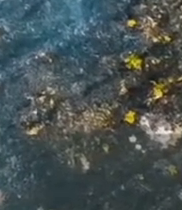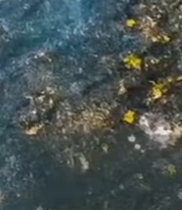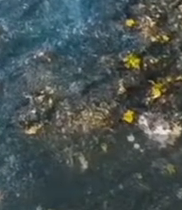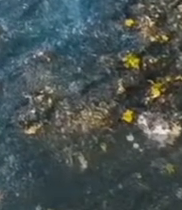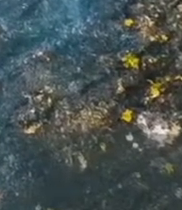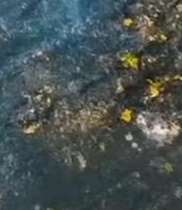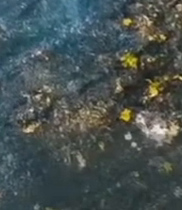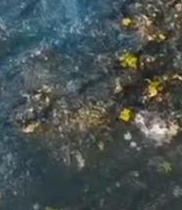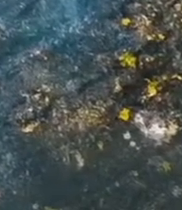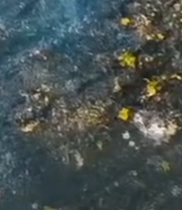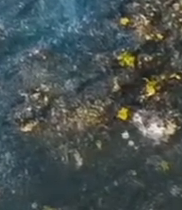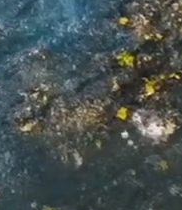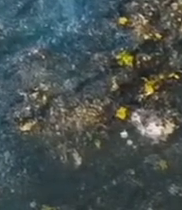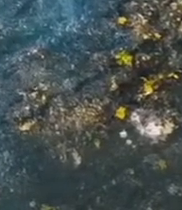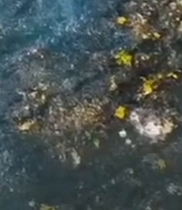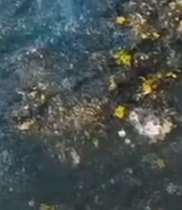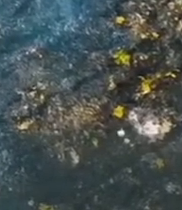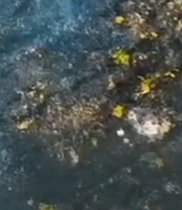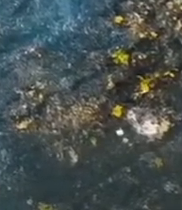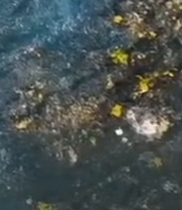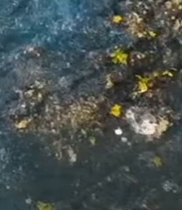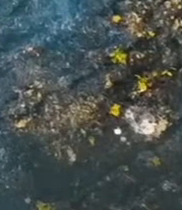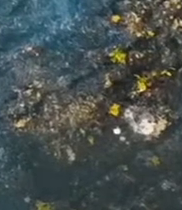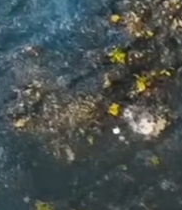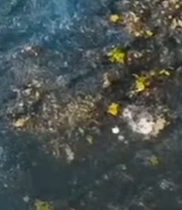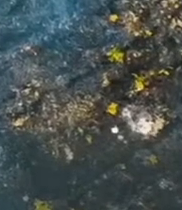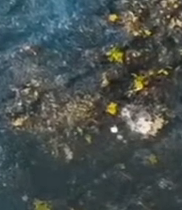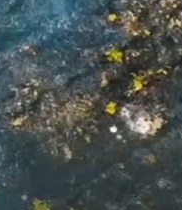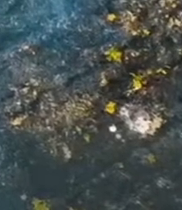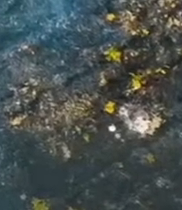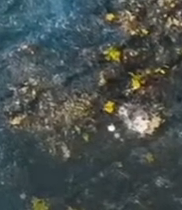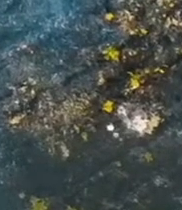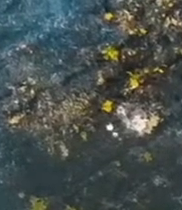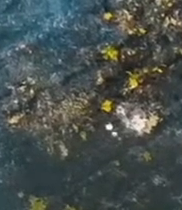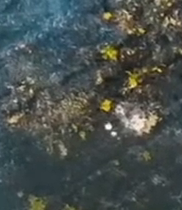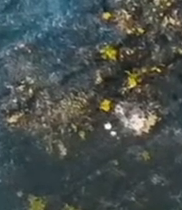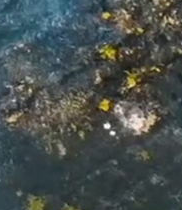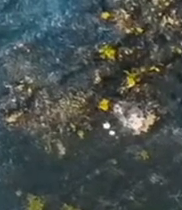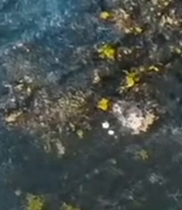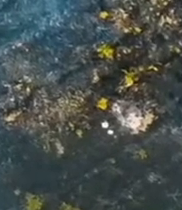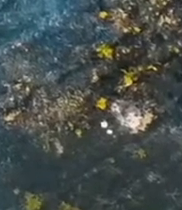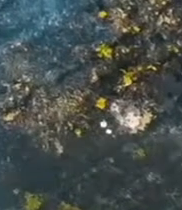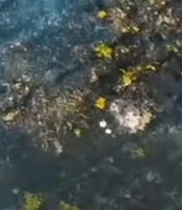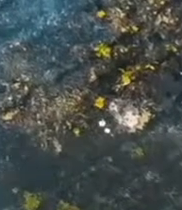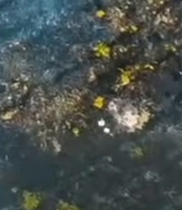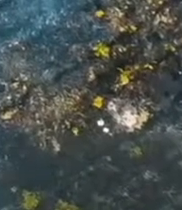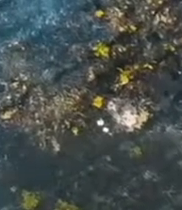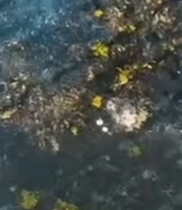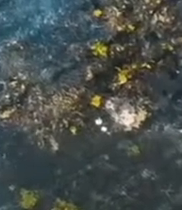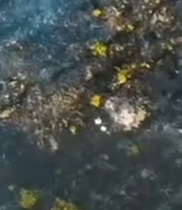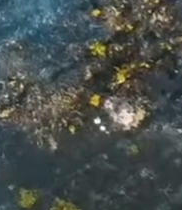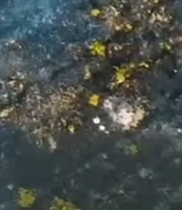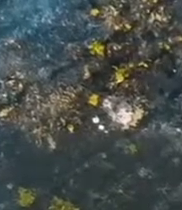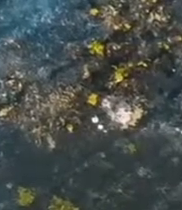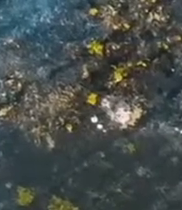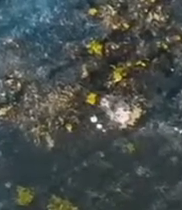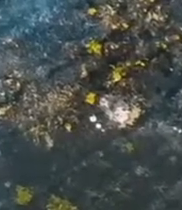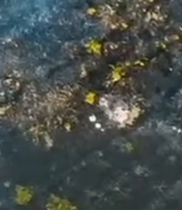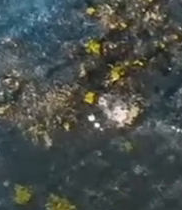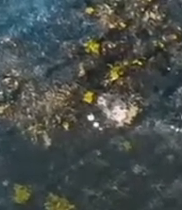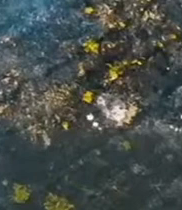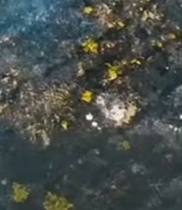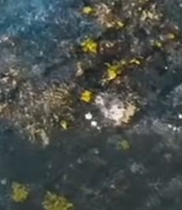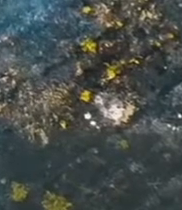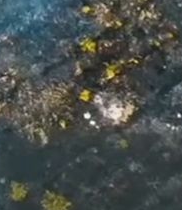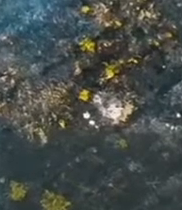fecha. Los clorofluorocarbonos, los compuestos que causan el agotamiento del ozono, también son potentes gases de efecto